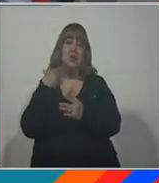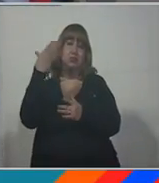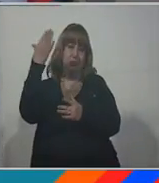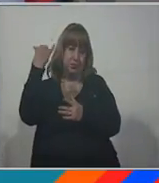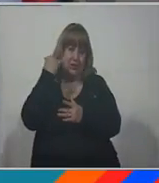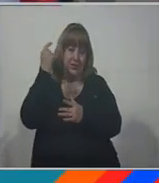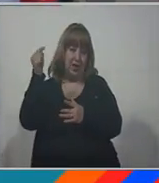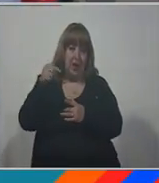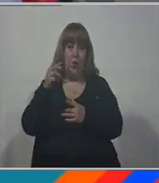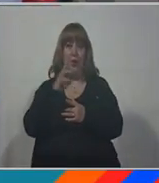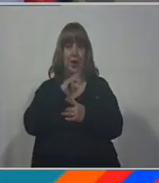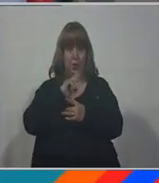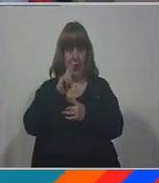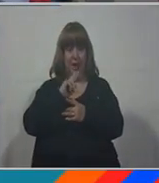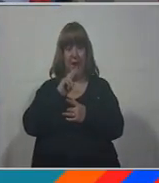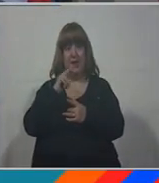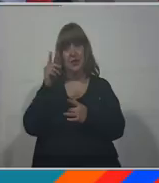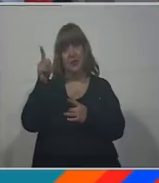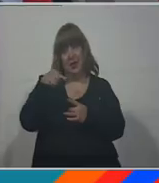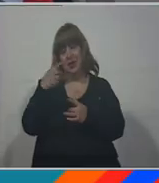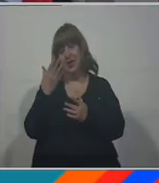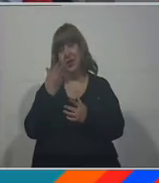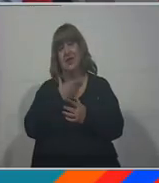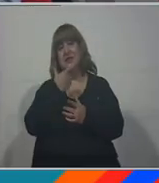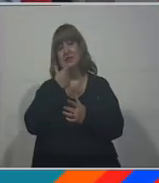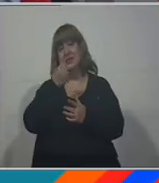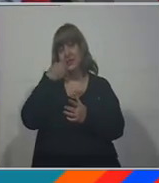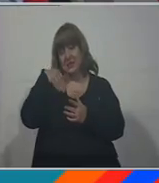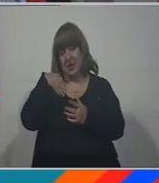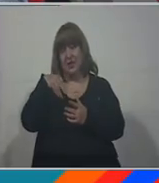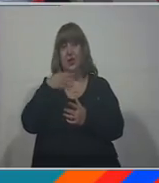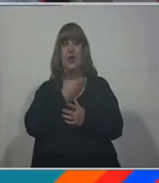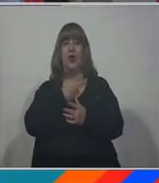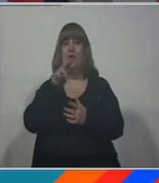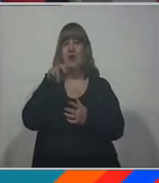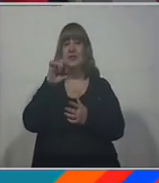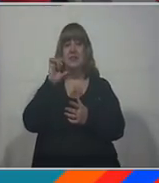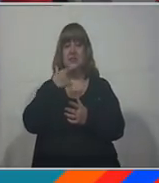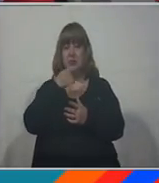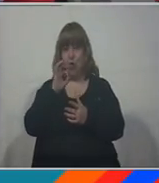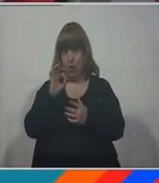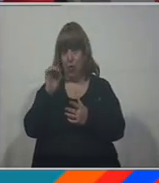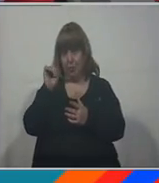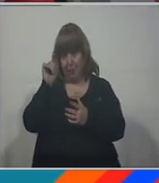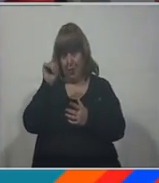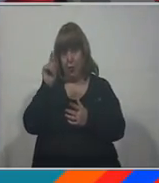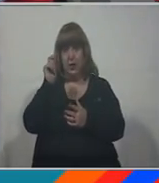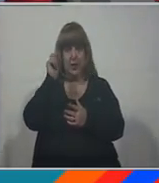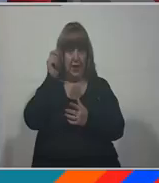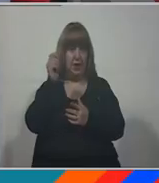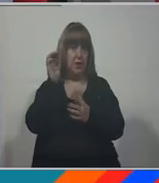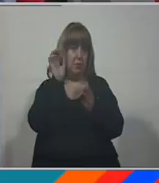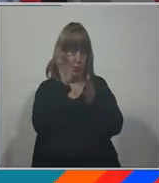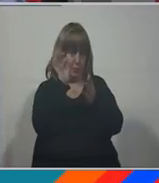genil y que en una chica de san francisco que ya forma parte del consorcio y único que el consorcio que decide quiénes son los que deciden qué